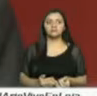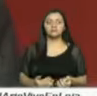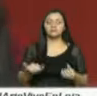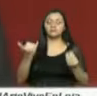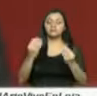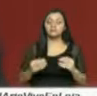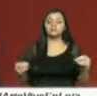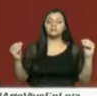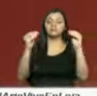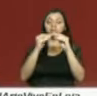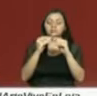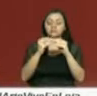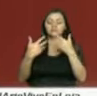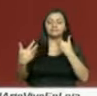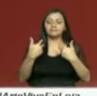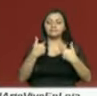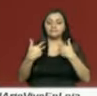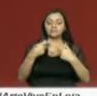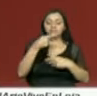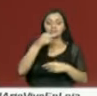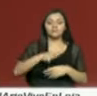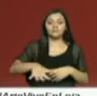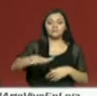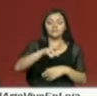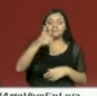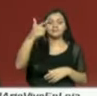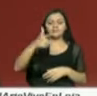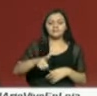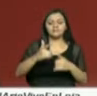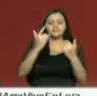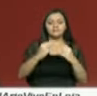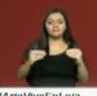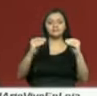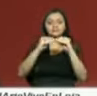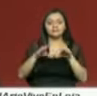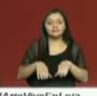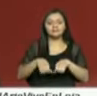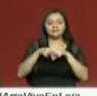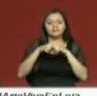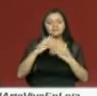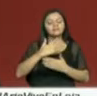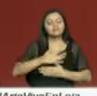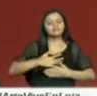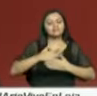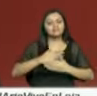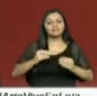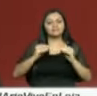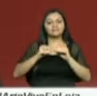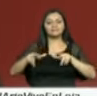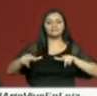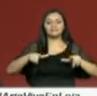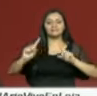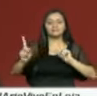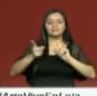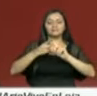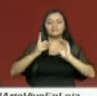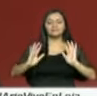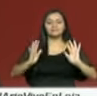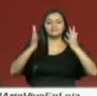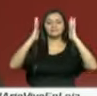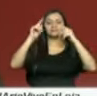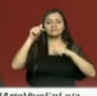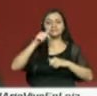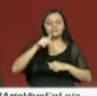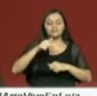los artistas y el pueblo de Loja, que hoy nos acoge, disfruten de este primer Festival